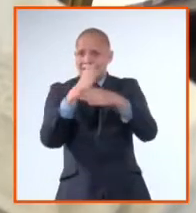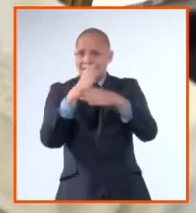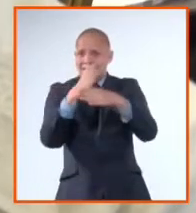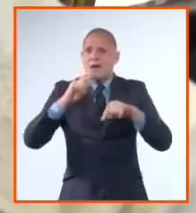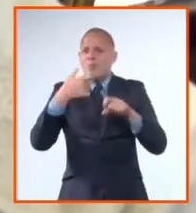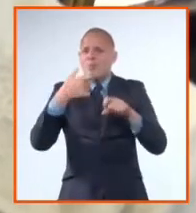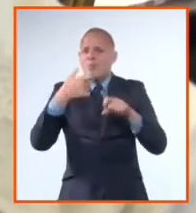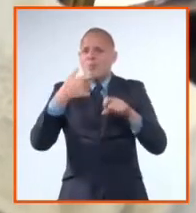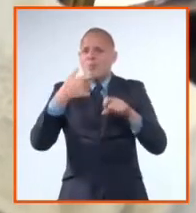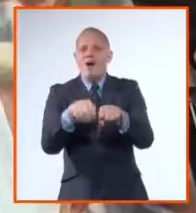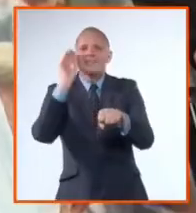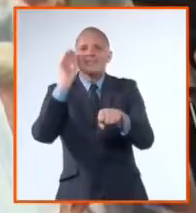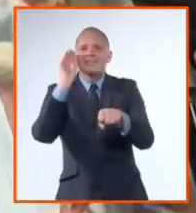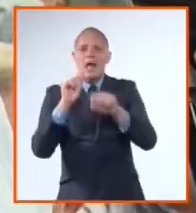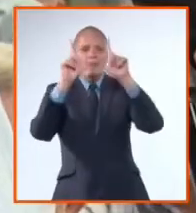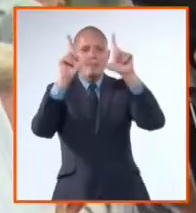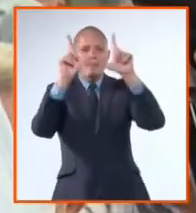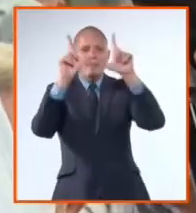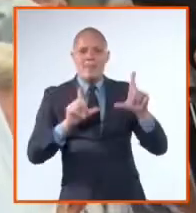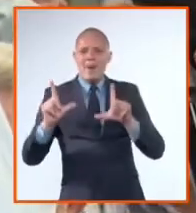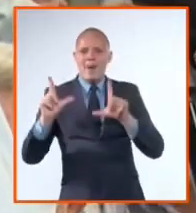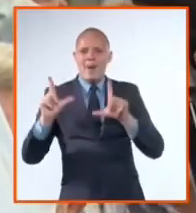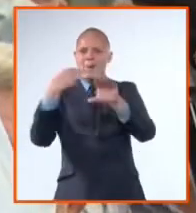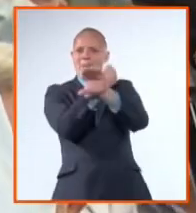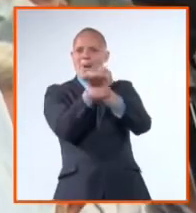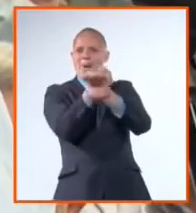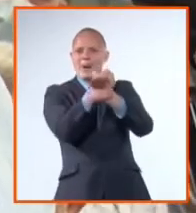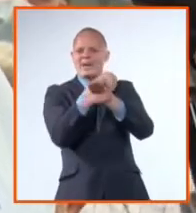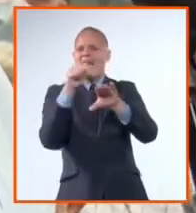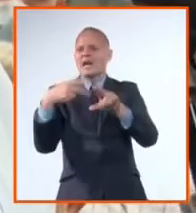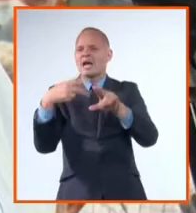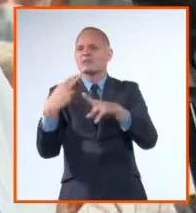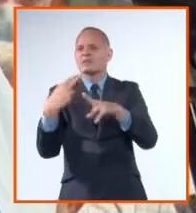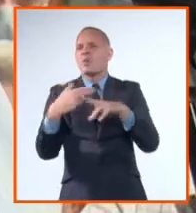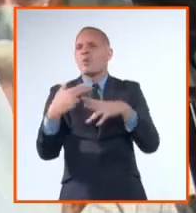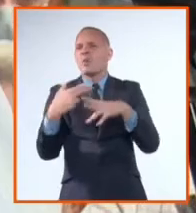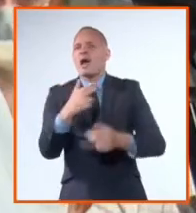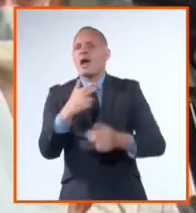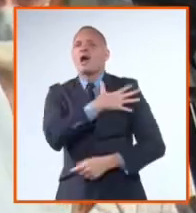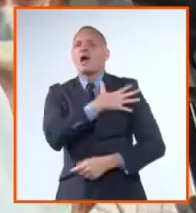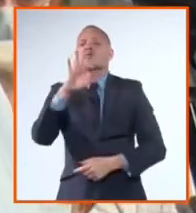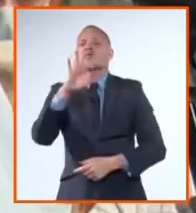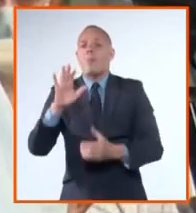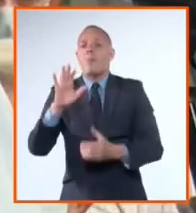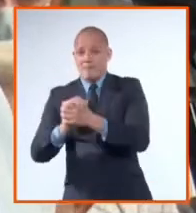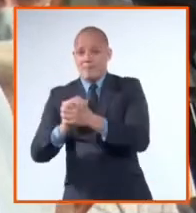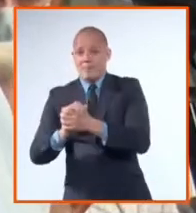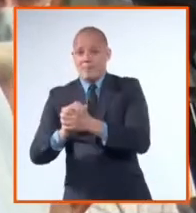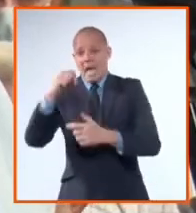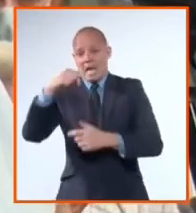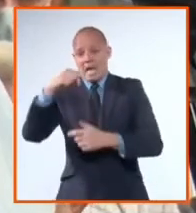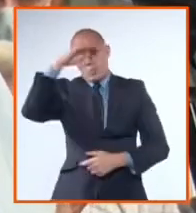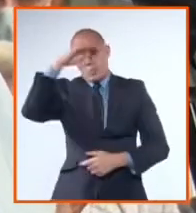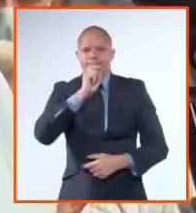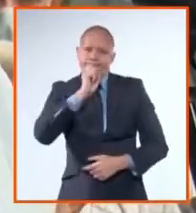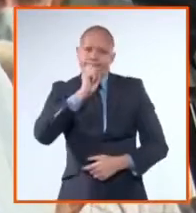problema que se escapa de nuestras posibilidades y que yo creo que en el momento adecuado